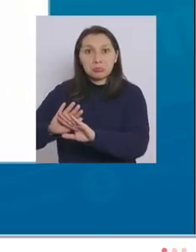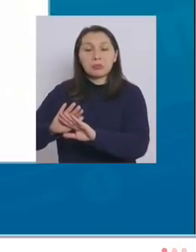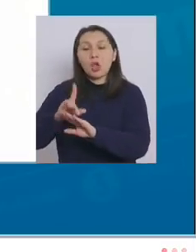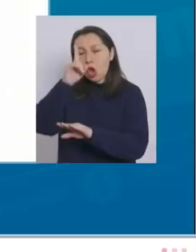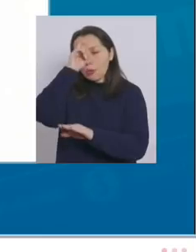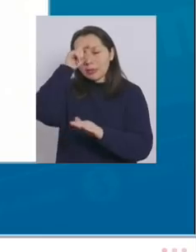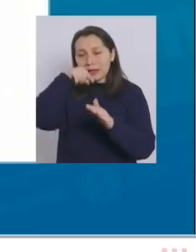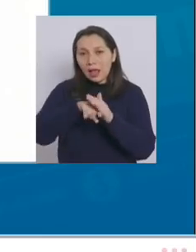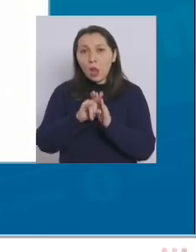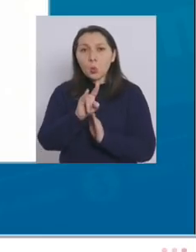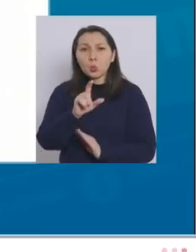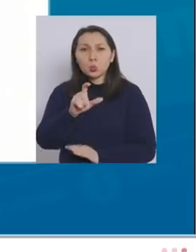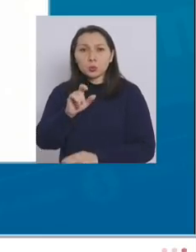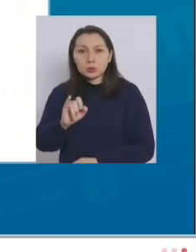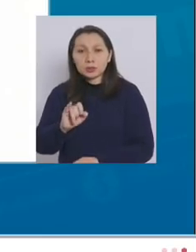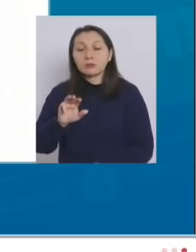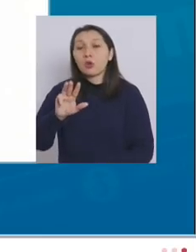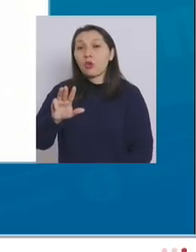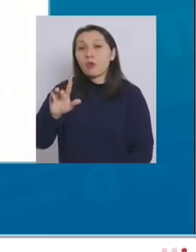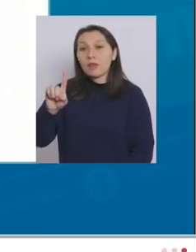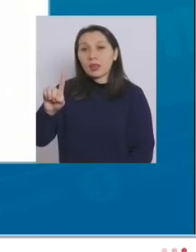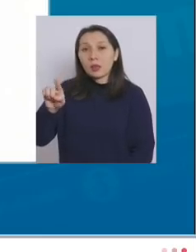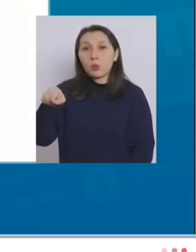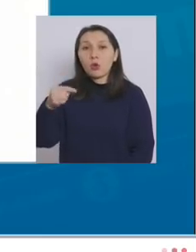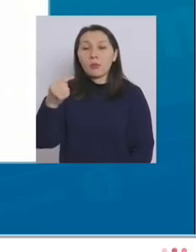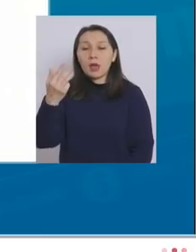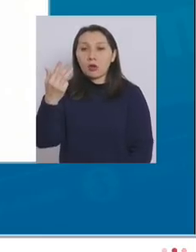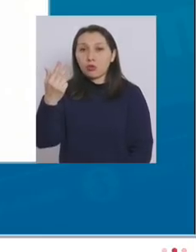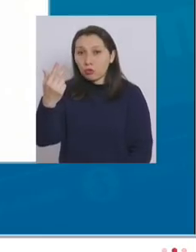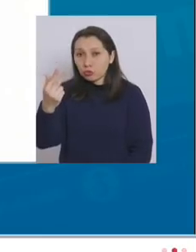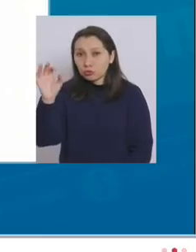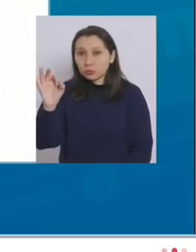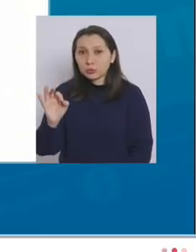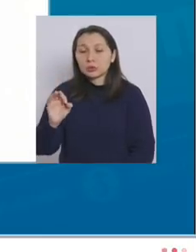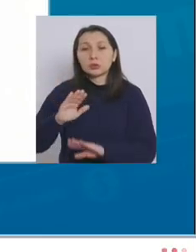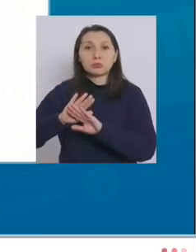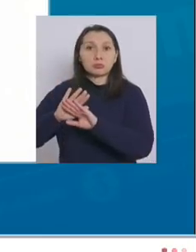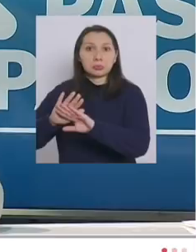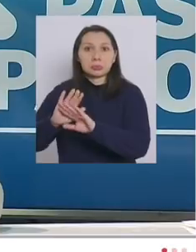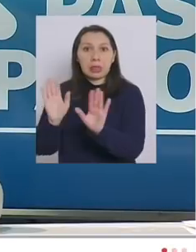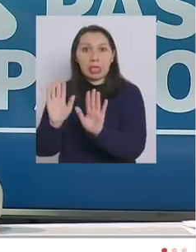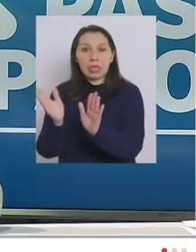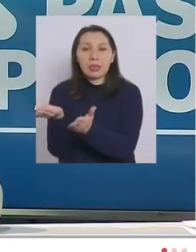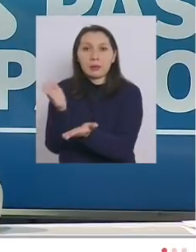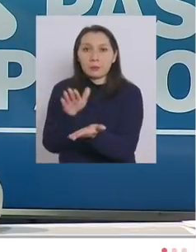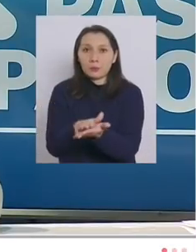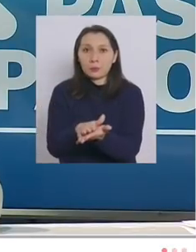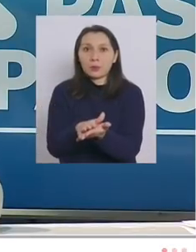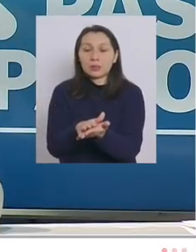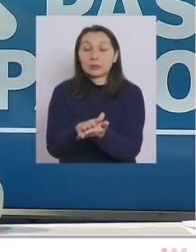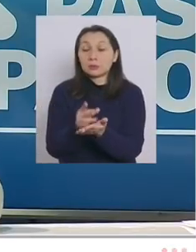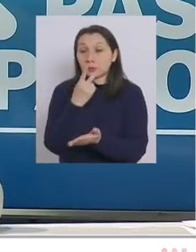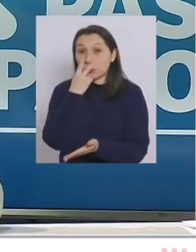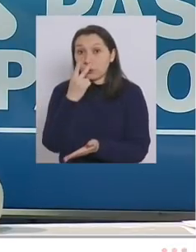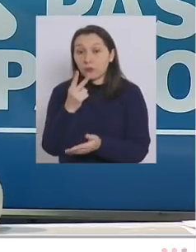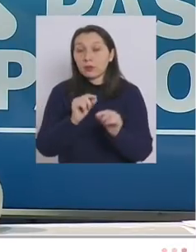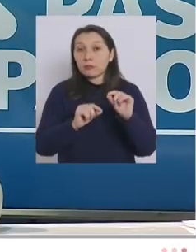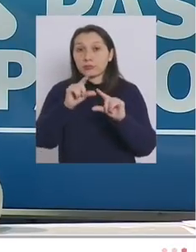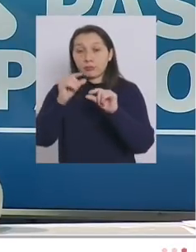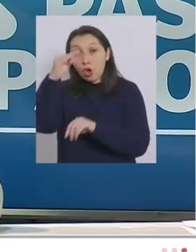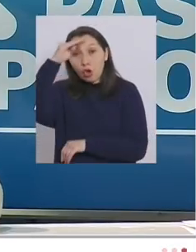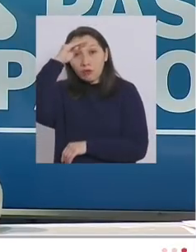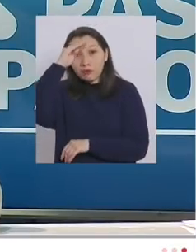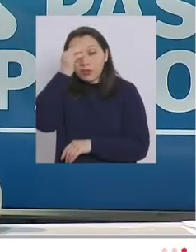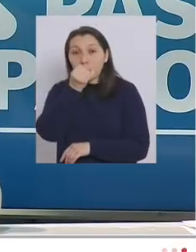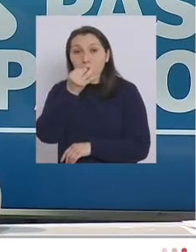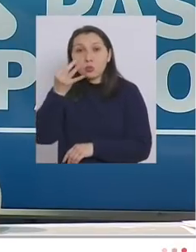hospitalización en UCI, y un 91,8% para prevenir muertes. Si ustedes se fijan, los intervalos de confianza